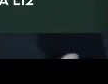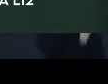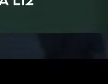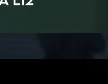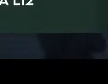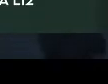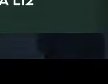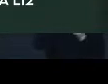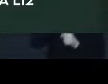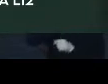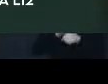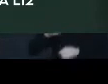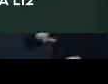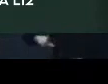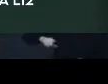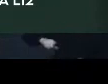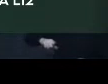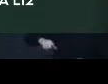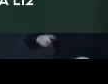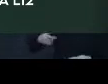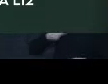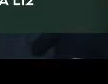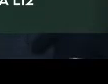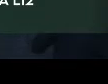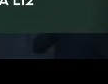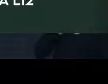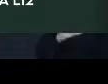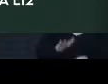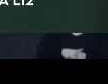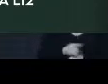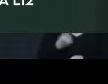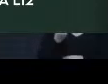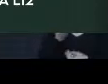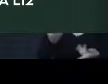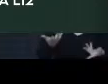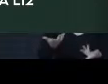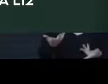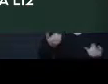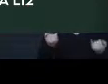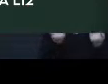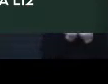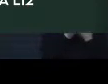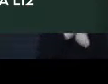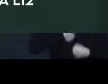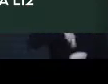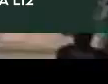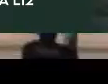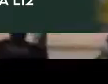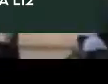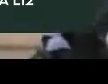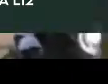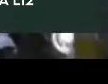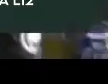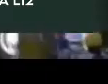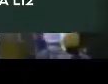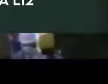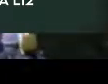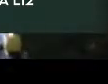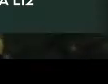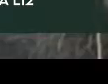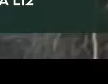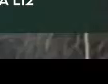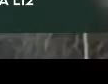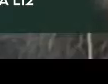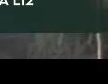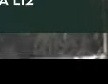Expuso que el Comité Técnico para la Rehabilitación de la Línea elaboró las normas técnicas de refuerzo y rehabilitación y seguirá dándole seguimiento al tema.